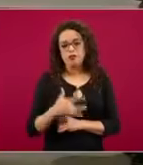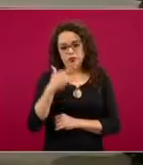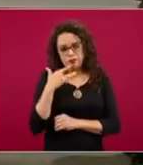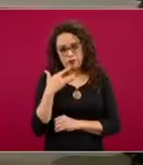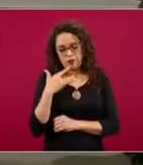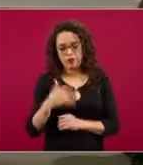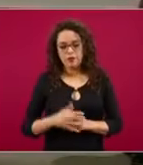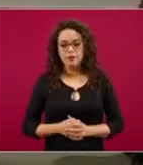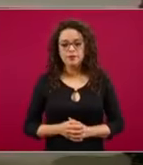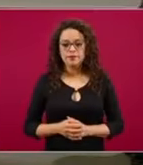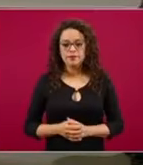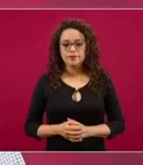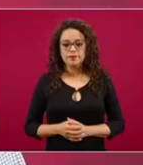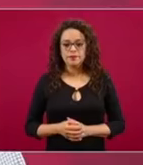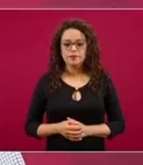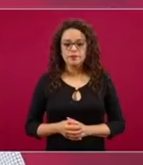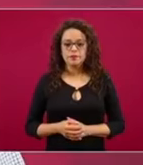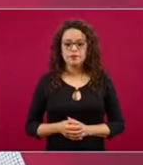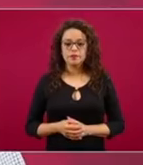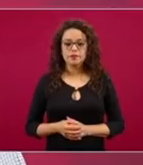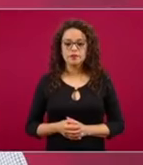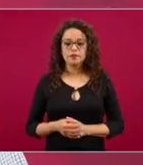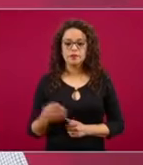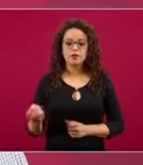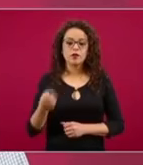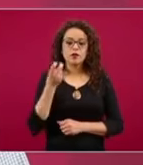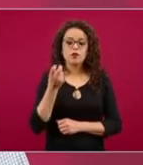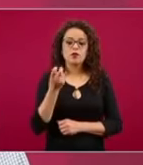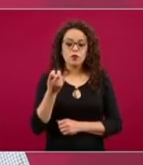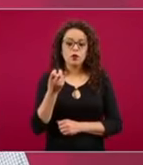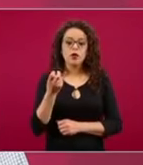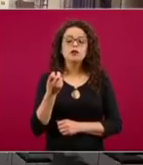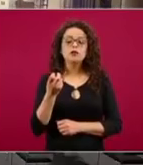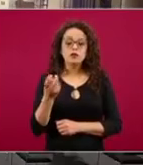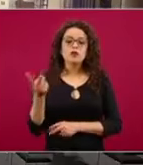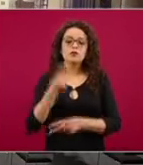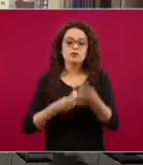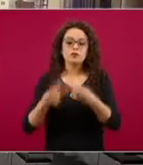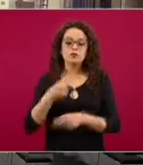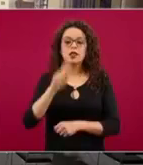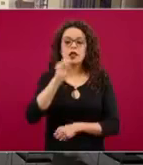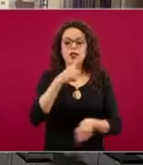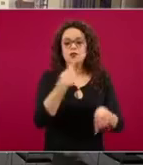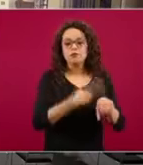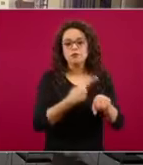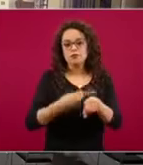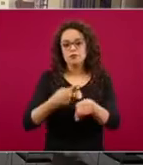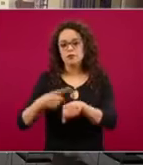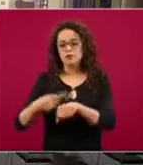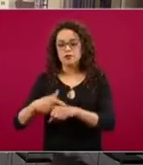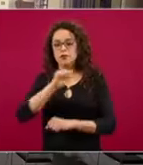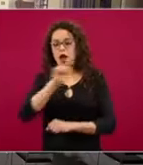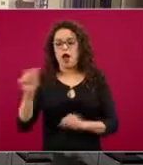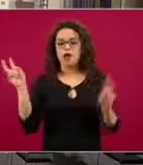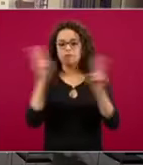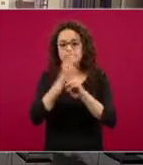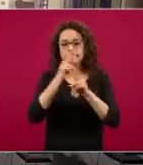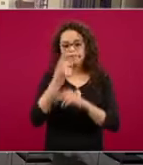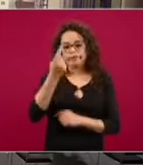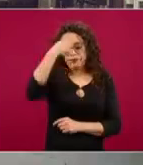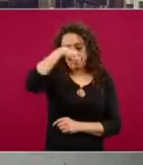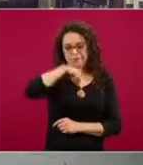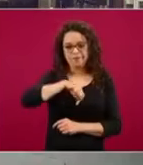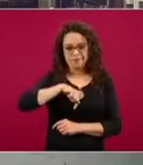momento promueven o en su momento benefician la presencia de enfermedades respiratorias. Entonces tenemos